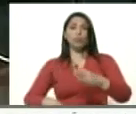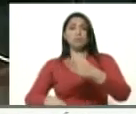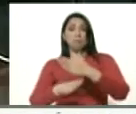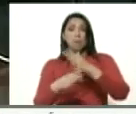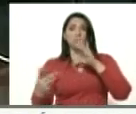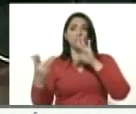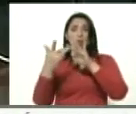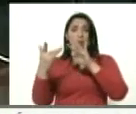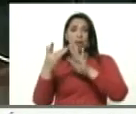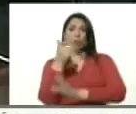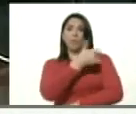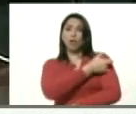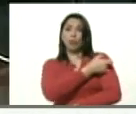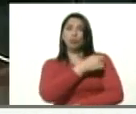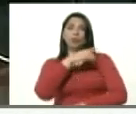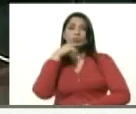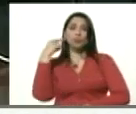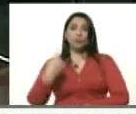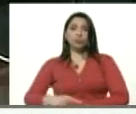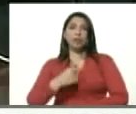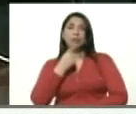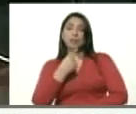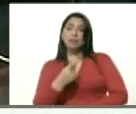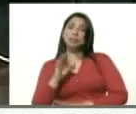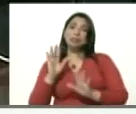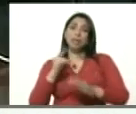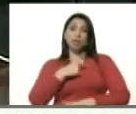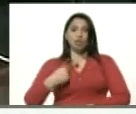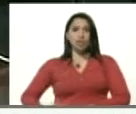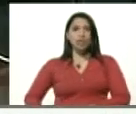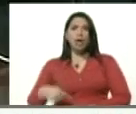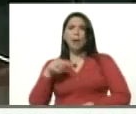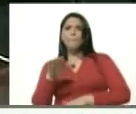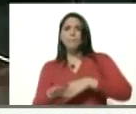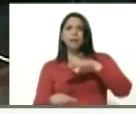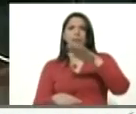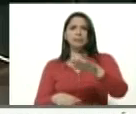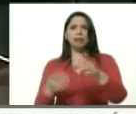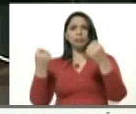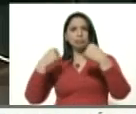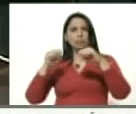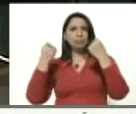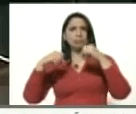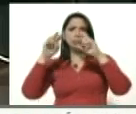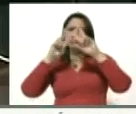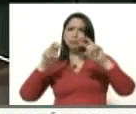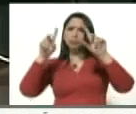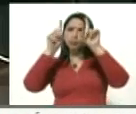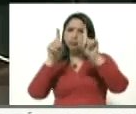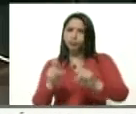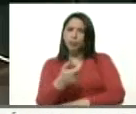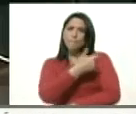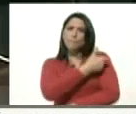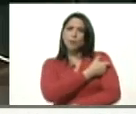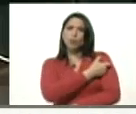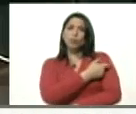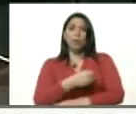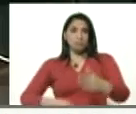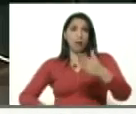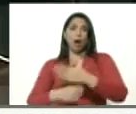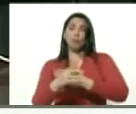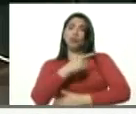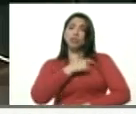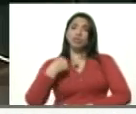con las vacunas de Rusia. Dice que la China está avanzando en los ensayos clínicos con la vacuna. Vamos con la